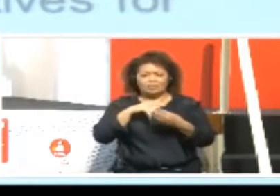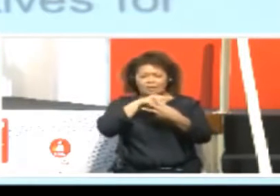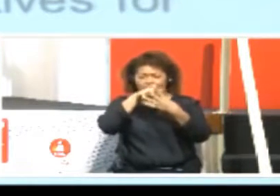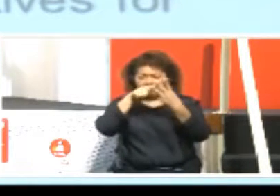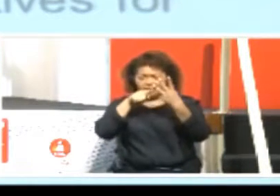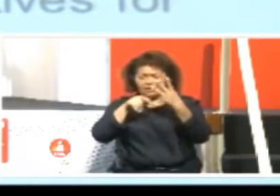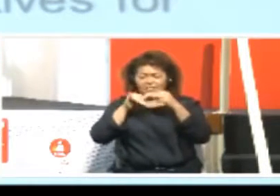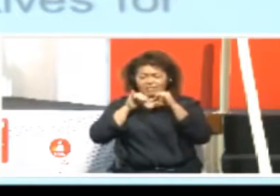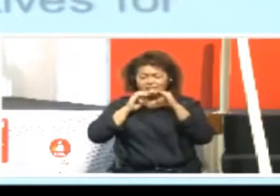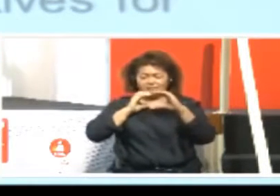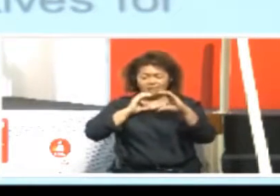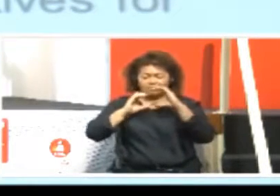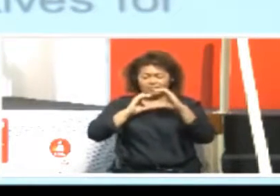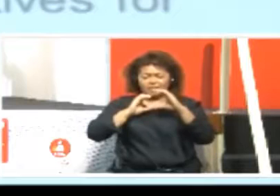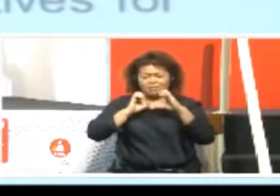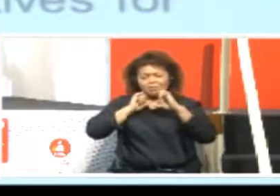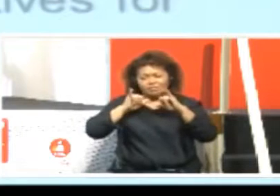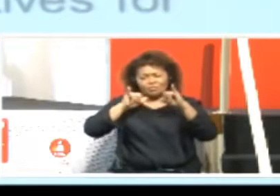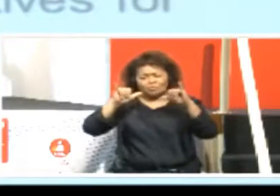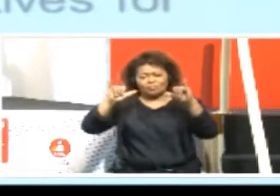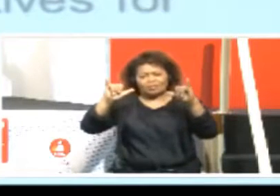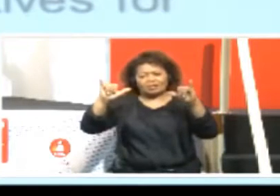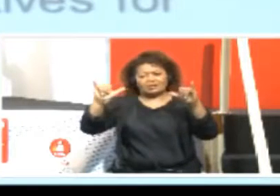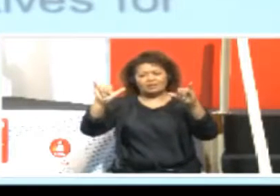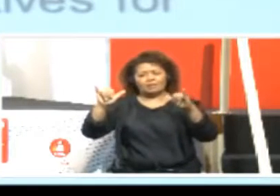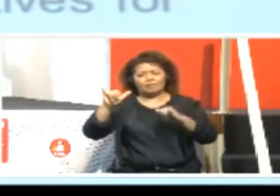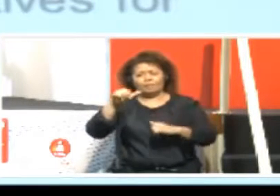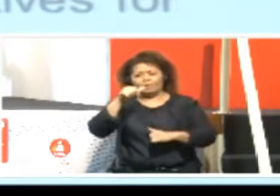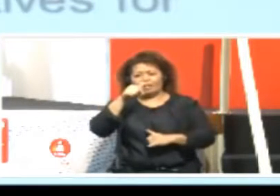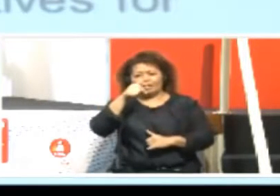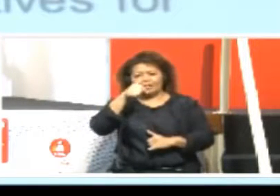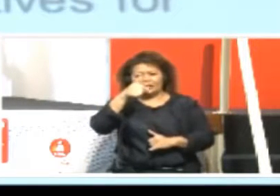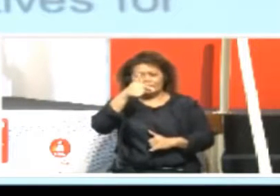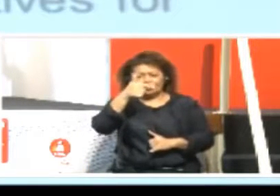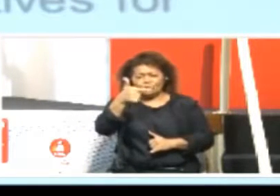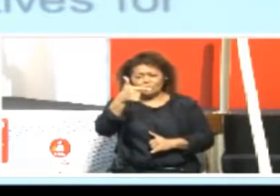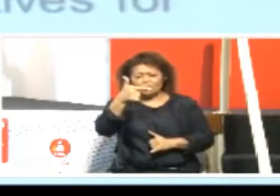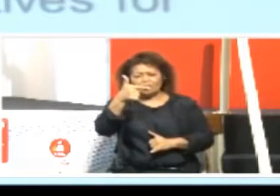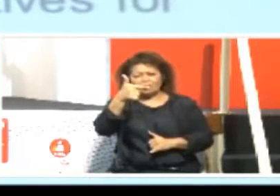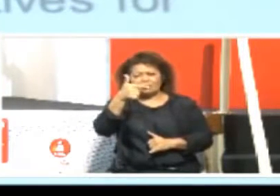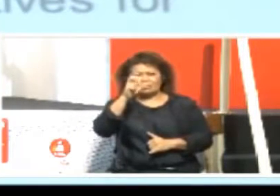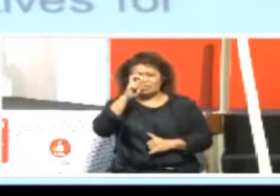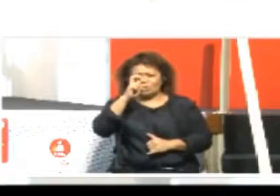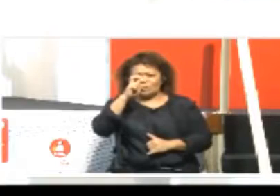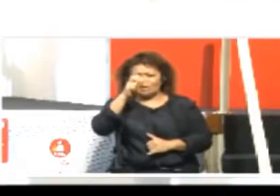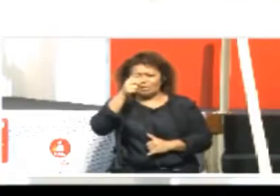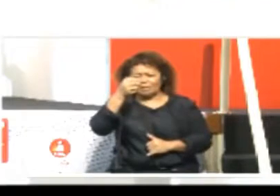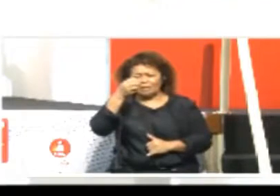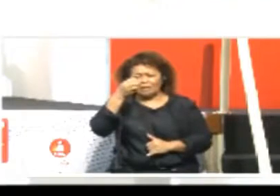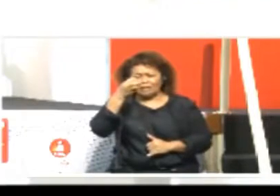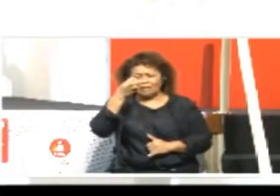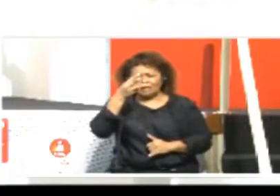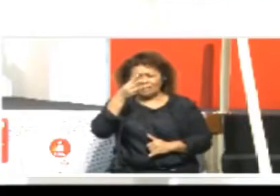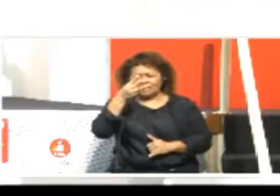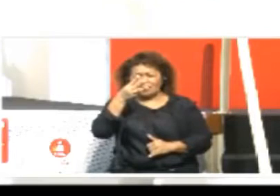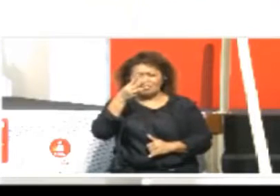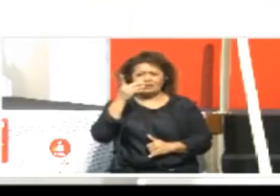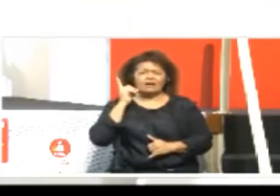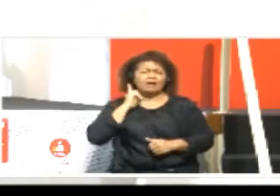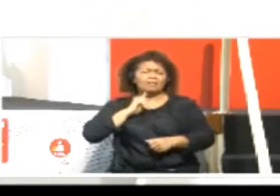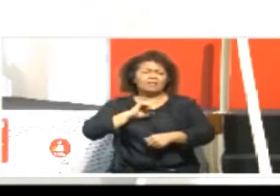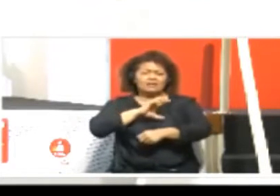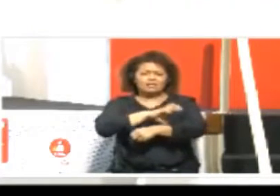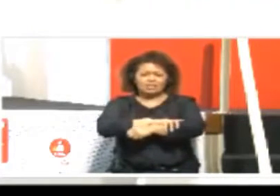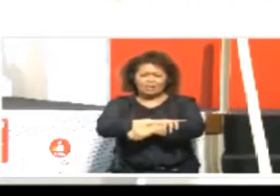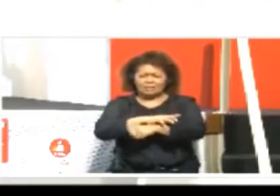los 853 municipios del estado de Minas Gerais. Pero ahorita estamos haciendo los mismos estudios con los